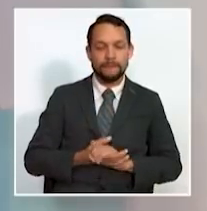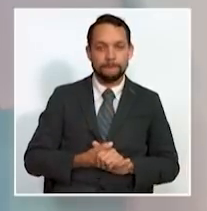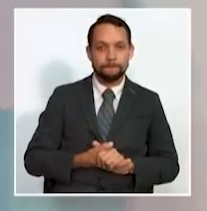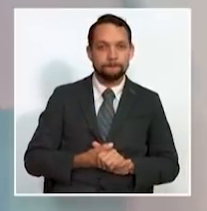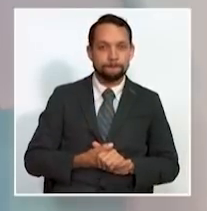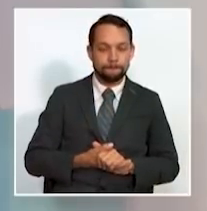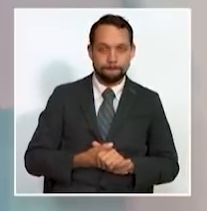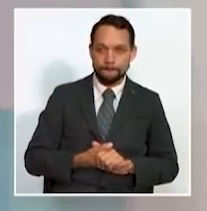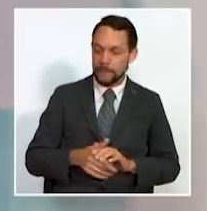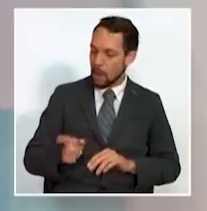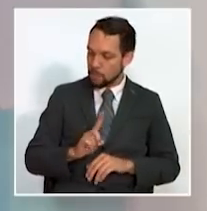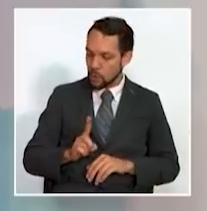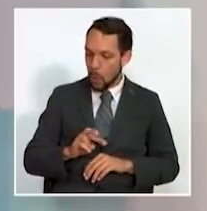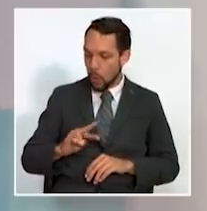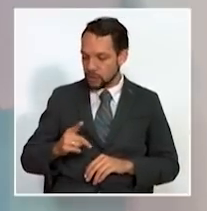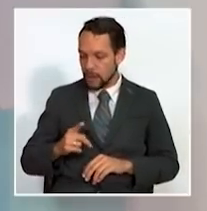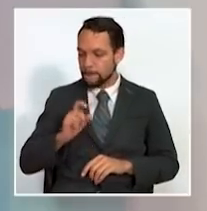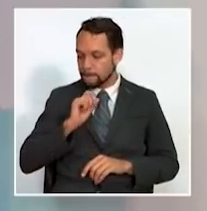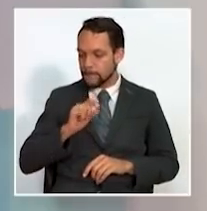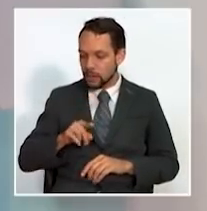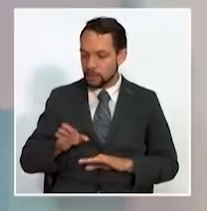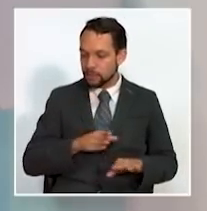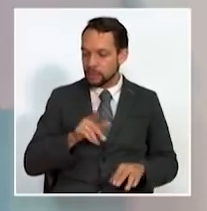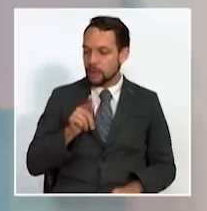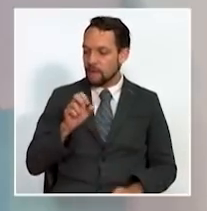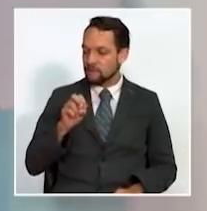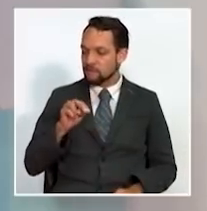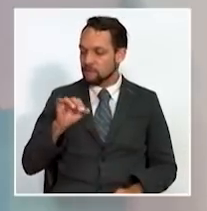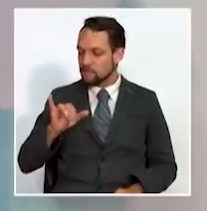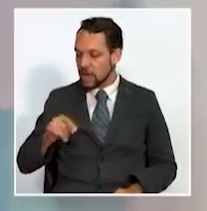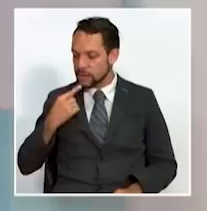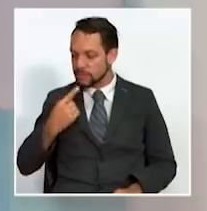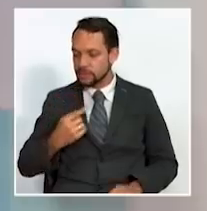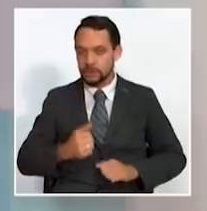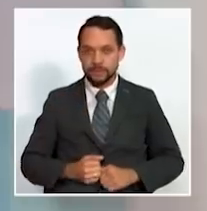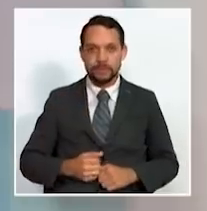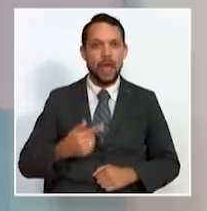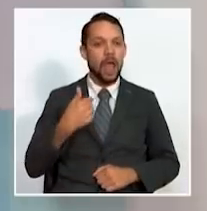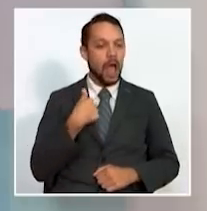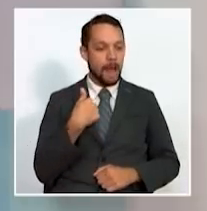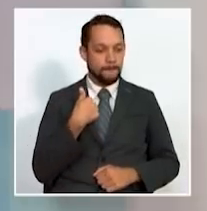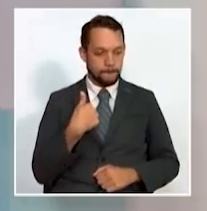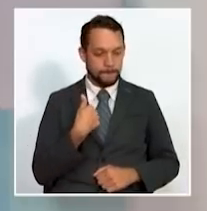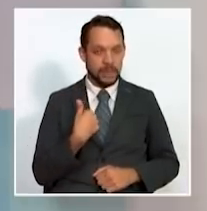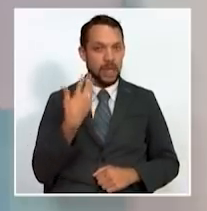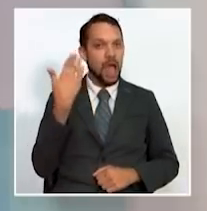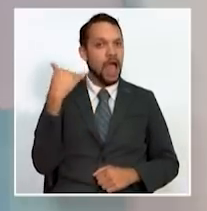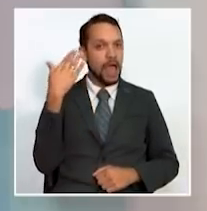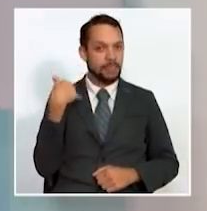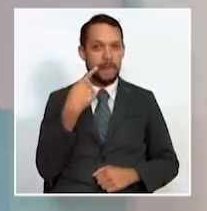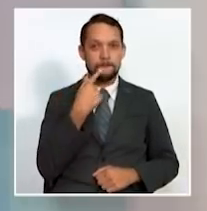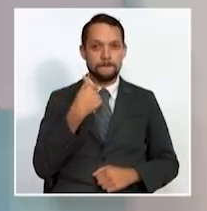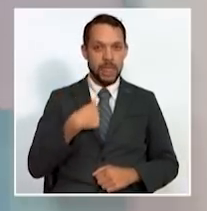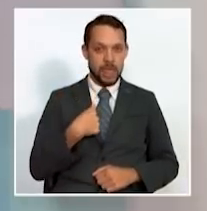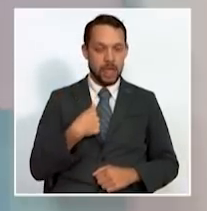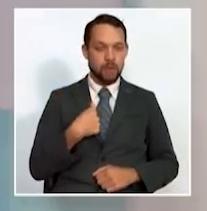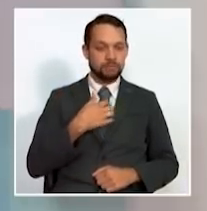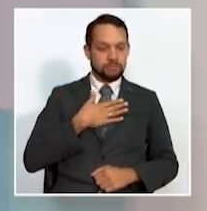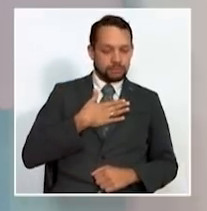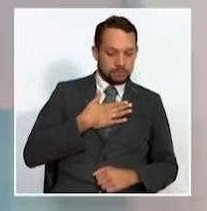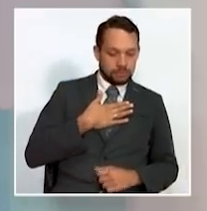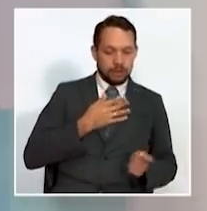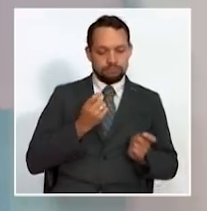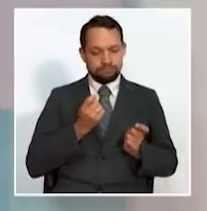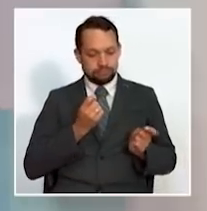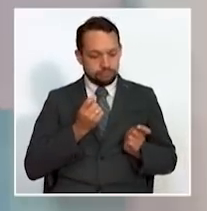No, esta es otra pregunta. Fanny Zúñiga dice, a mí me diagnosticaron el año pasado asma moderada,